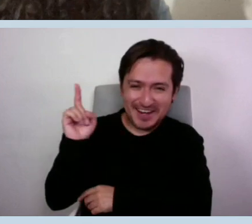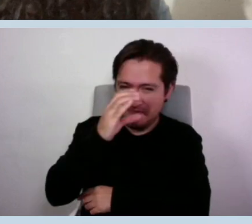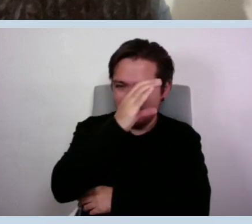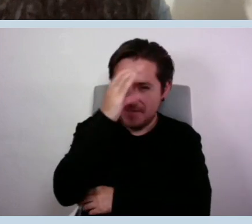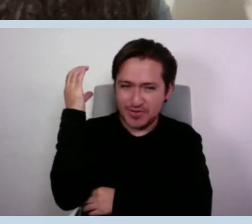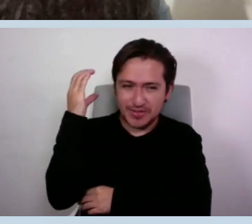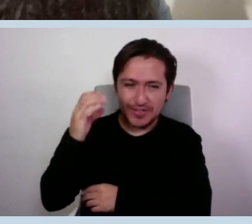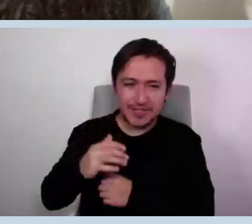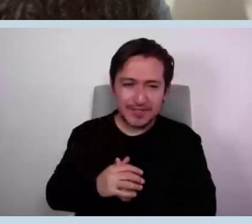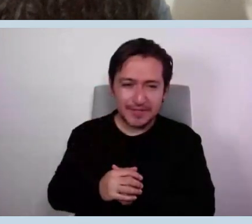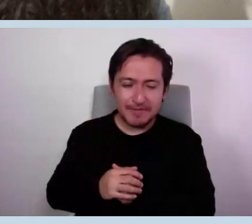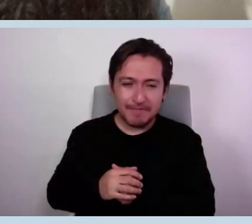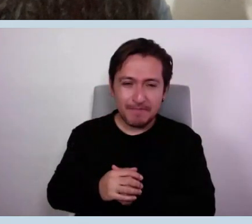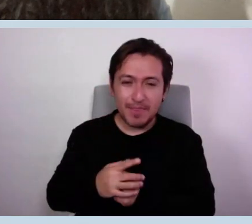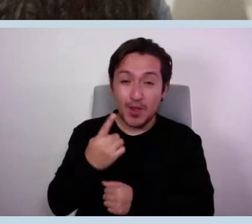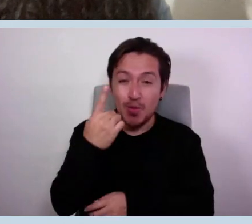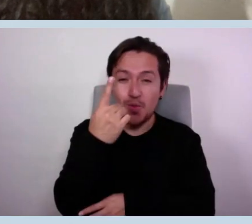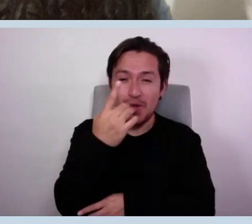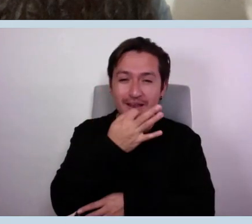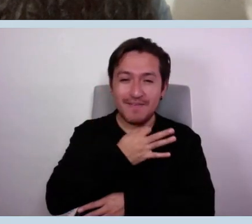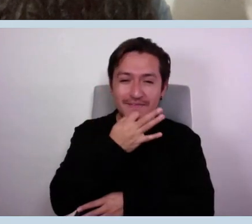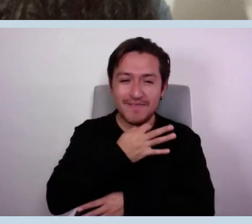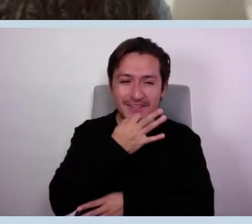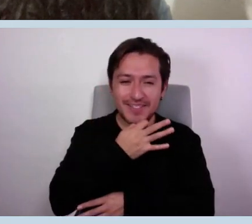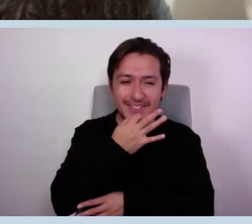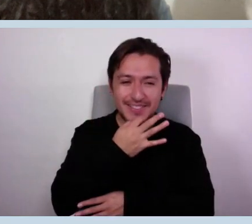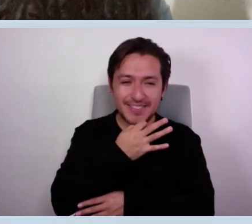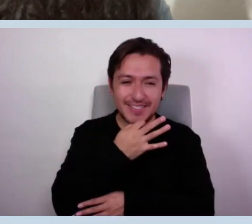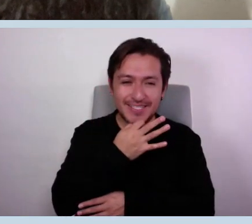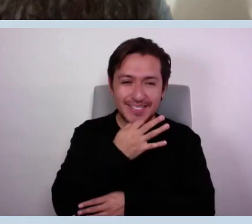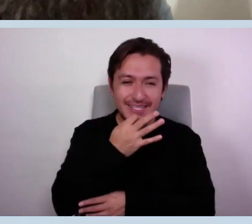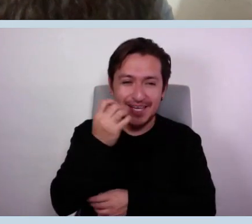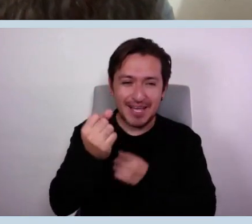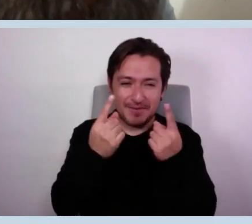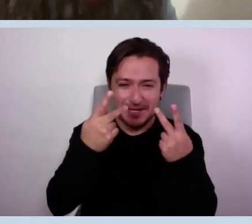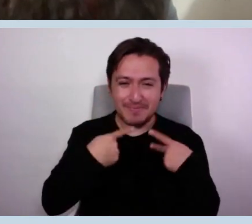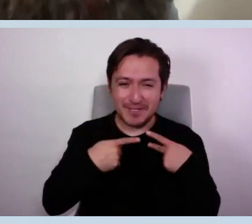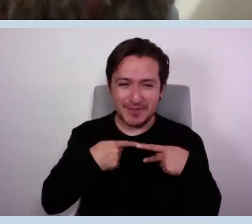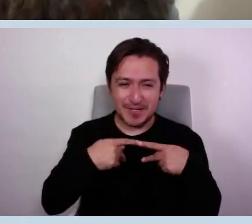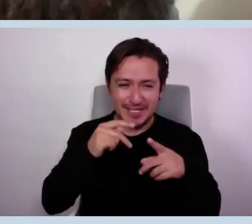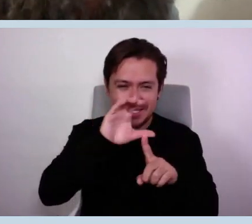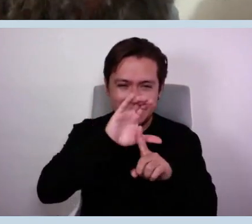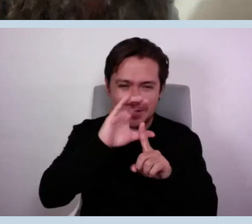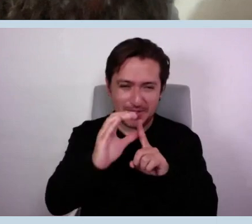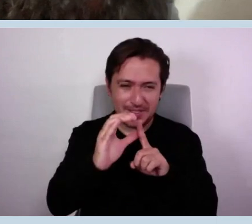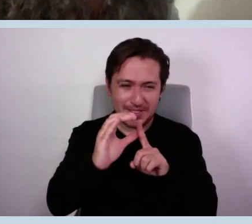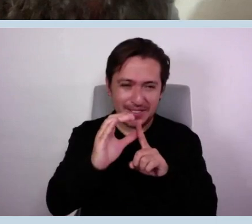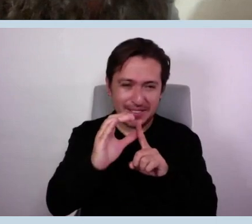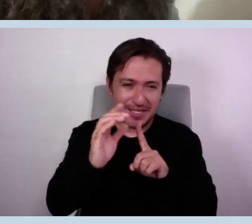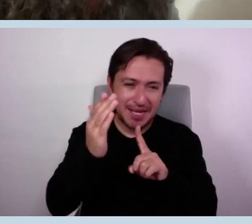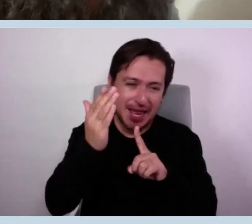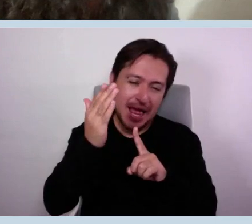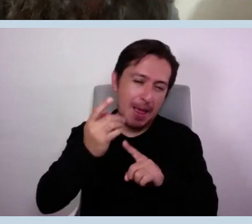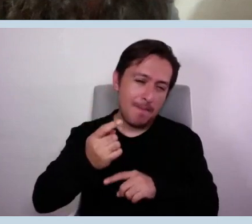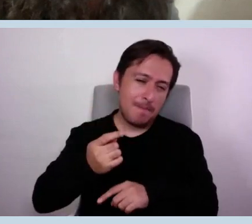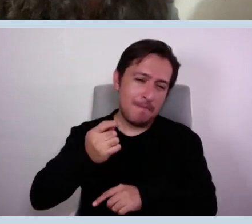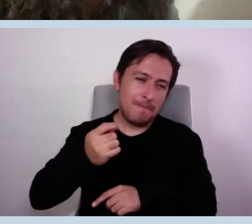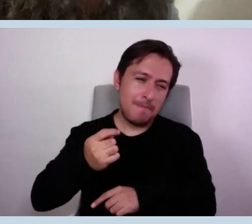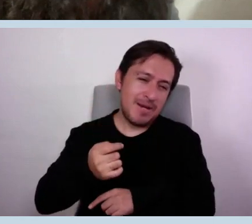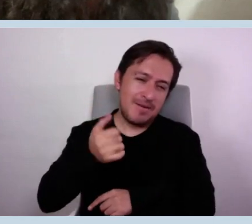de una fiesta en donde estamos algunas personas de la comitiva Bueno ya de la primera generación sobre